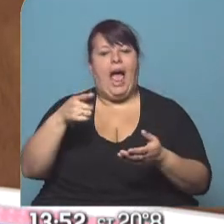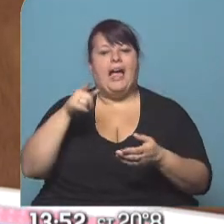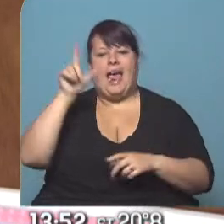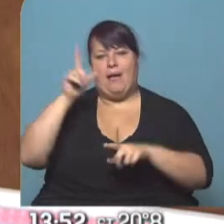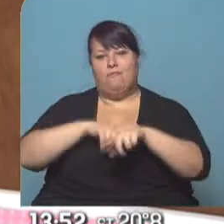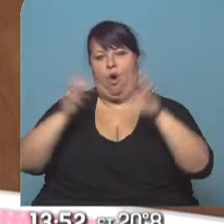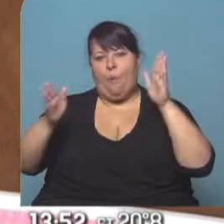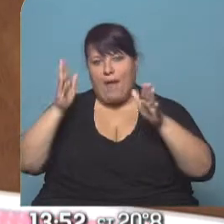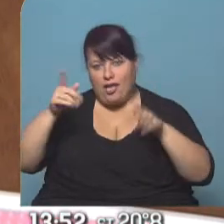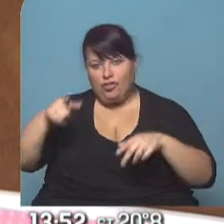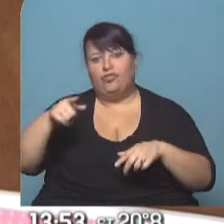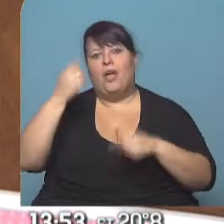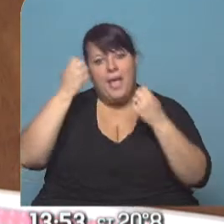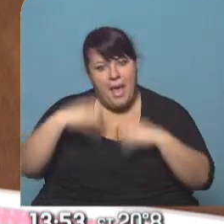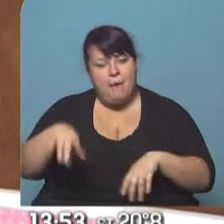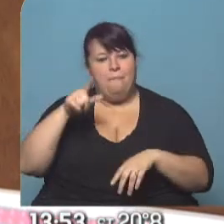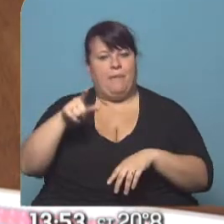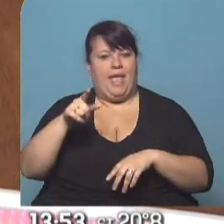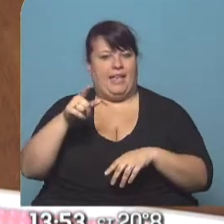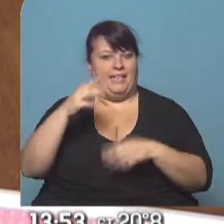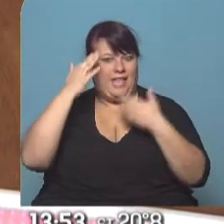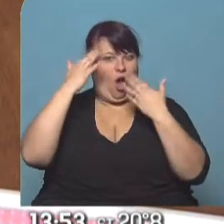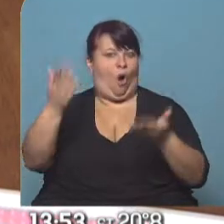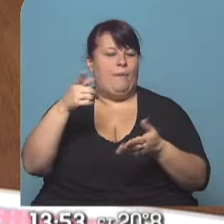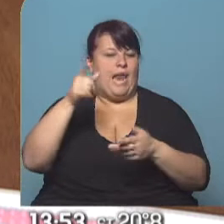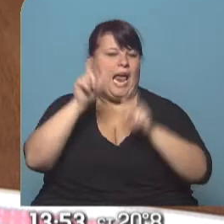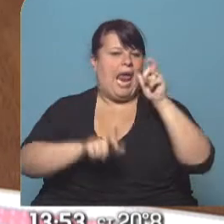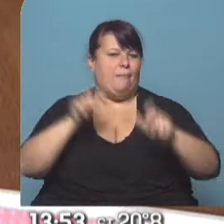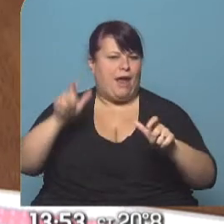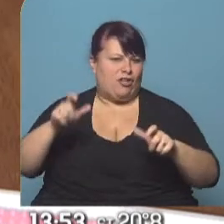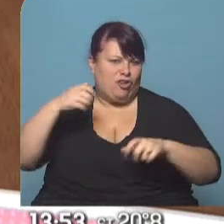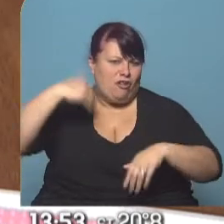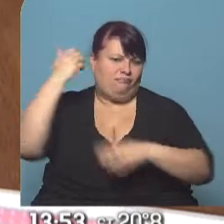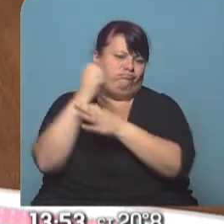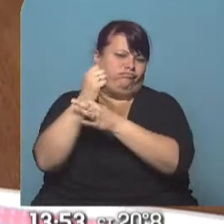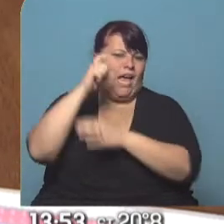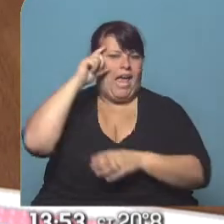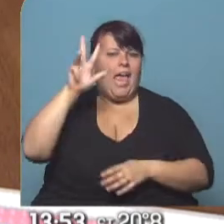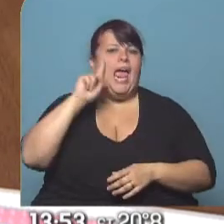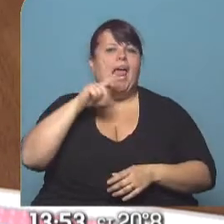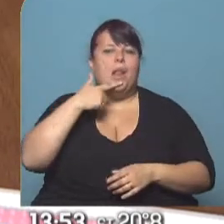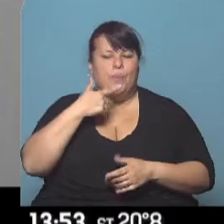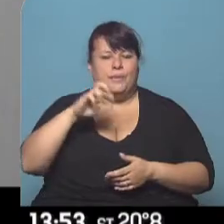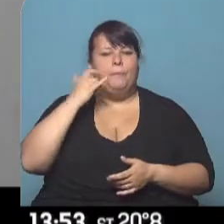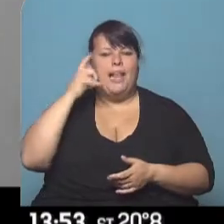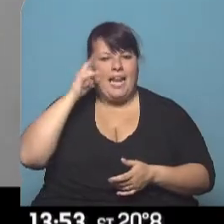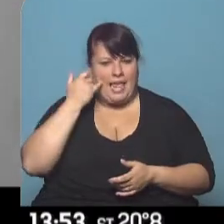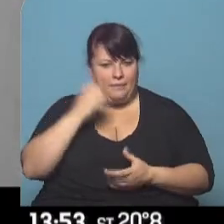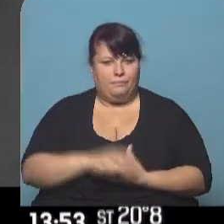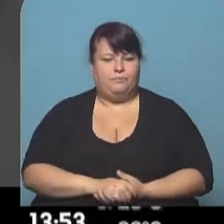esa época en que él comenzaba a rendirle homenaje a gente, a grandes como Elvis Presley.